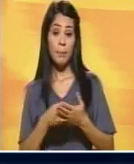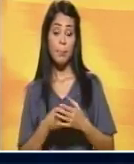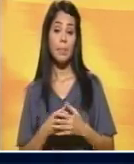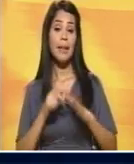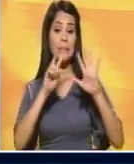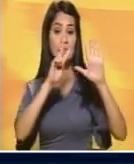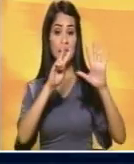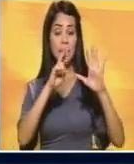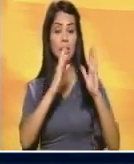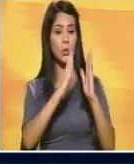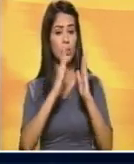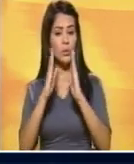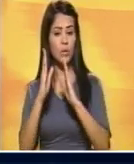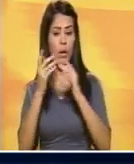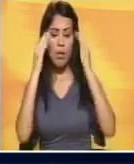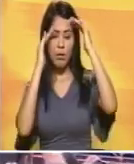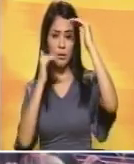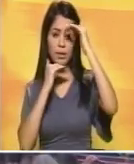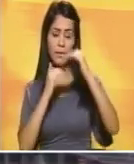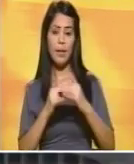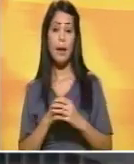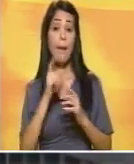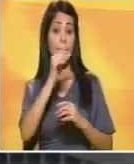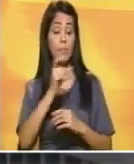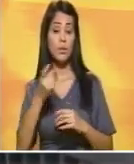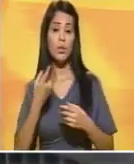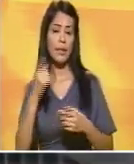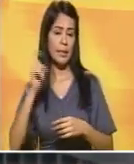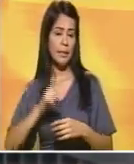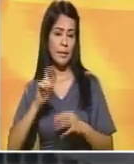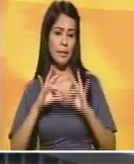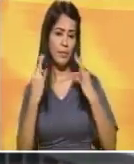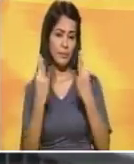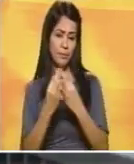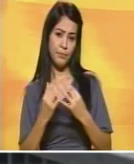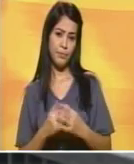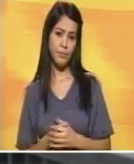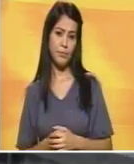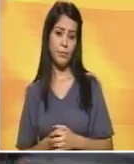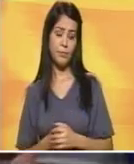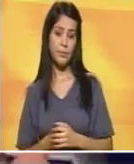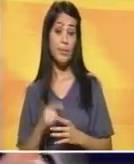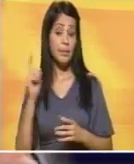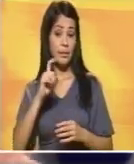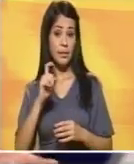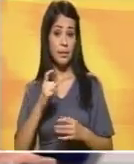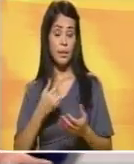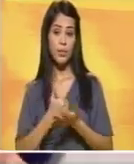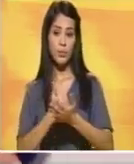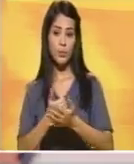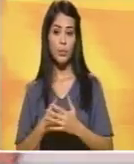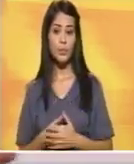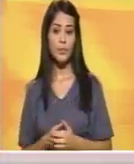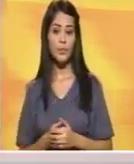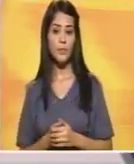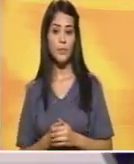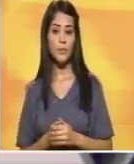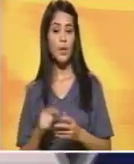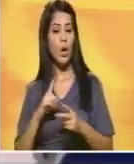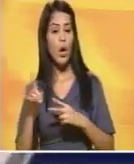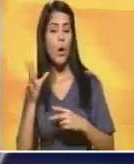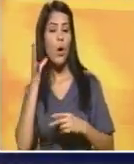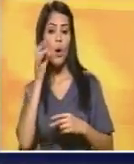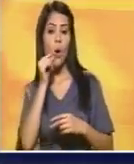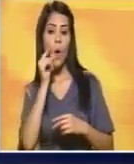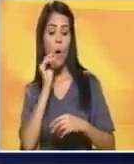7 organizaciones dedicadas a atender a las víctimas y familiares. Con un gran concierto sinfónico, Fonseca inició su